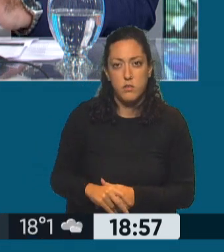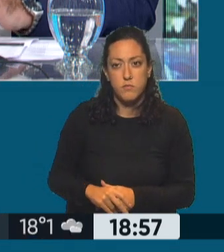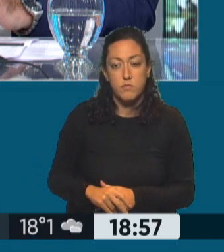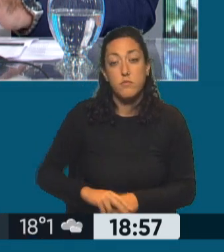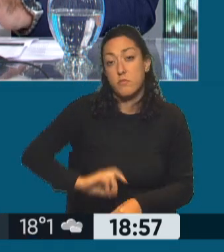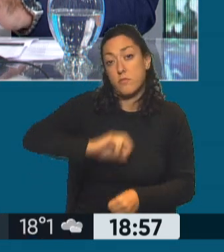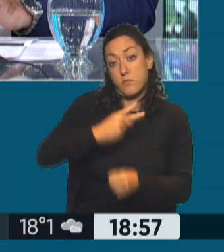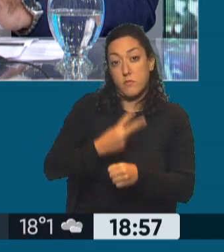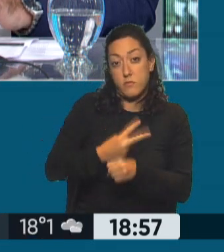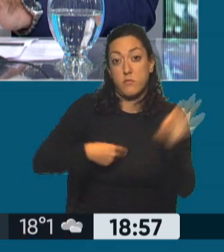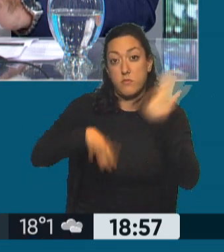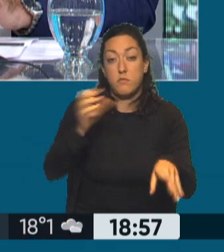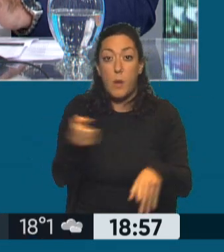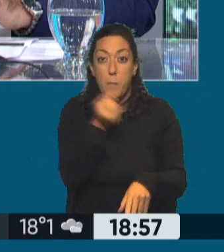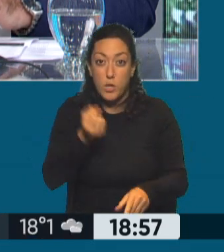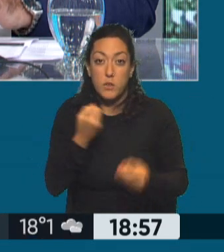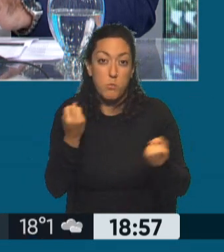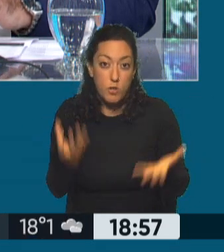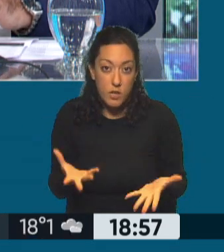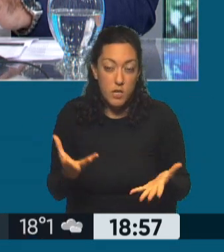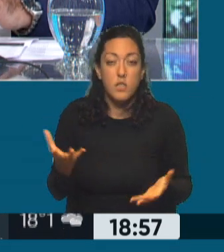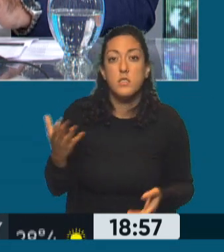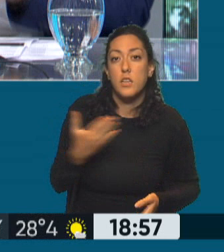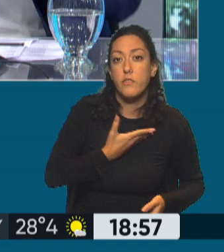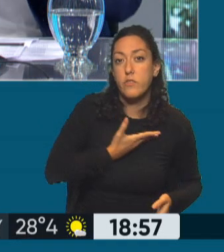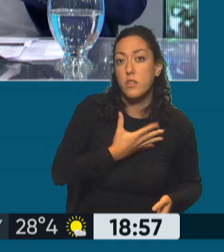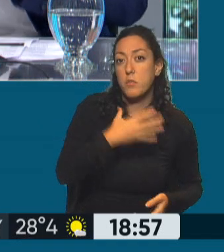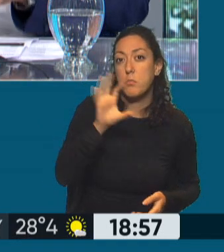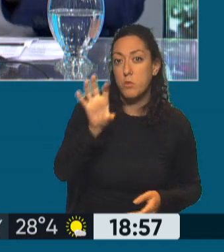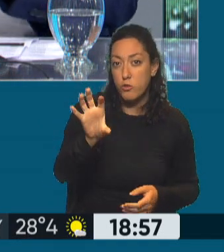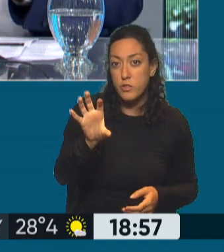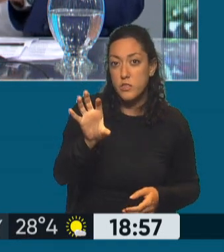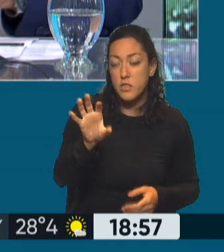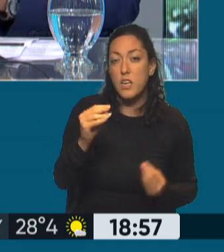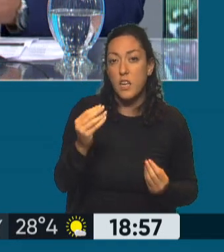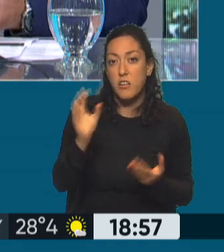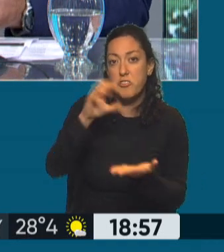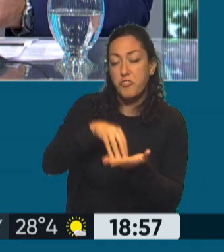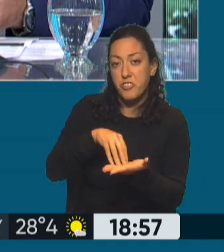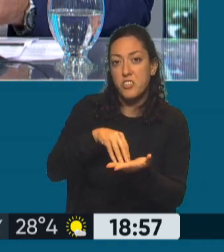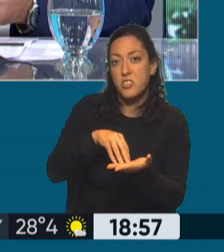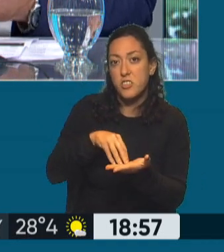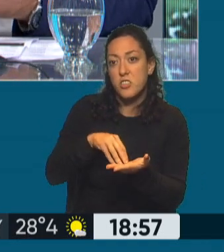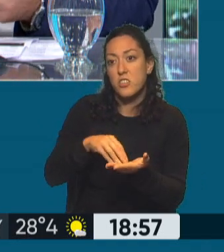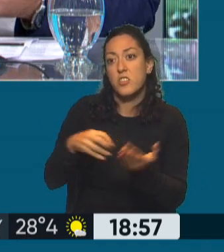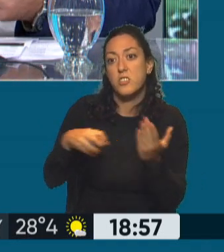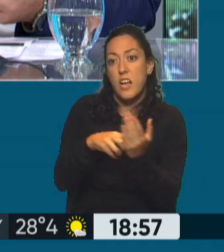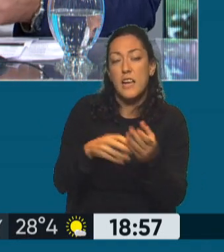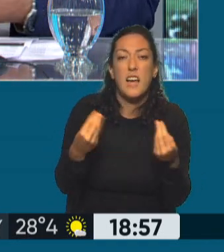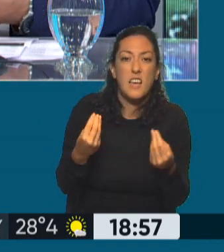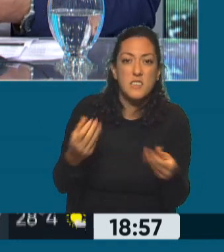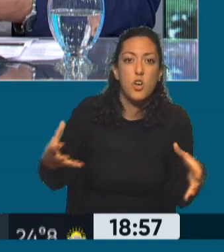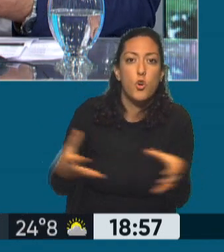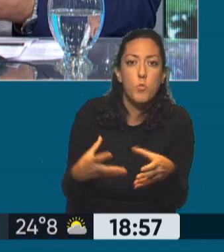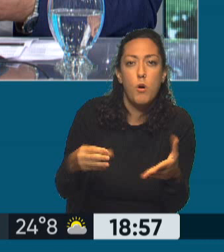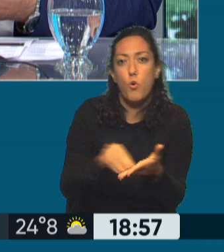y más importante aún, porque la provincia de Santa Fe tiene Fiscalía de Estado, que es, para decirlo en términos coloquiales, el grupo de abogados y